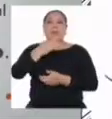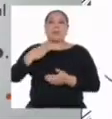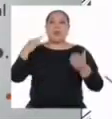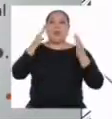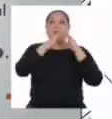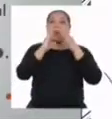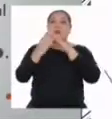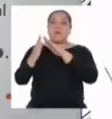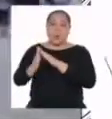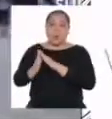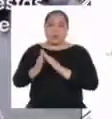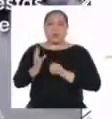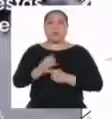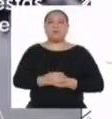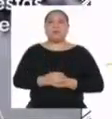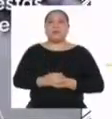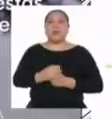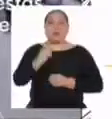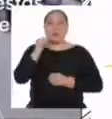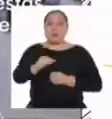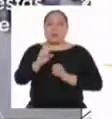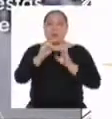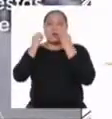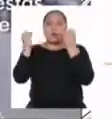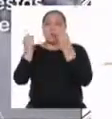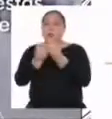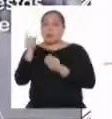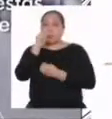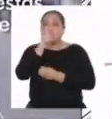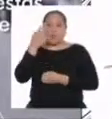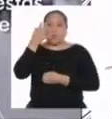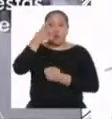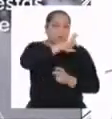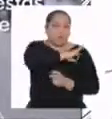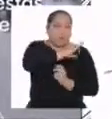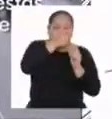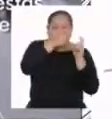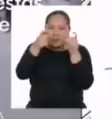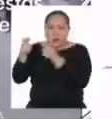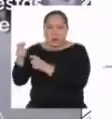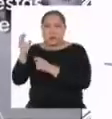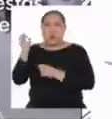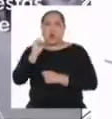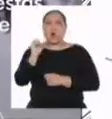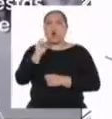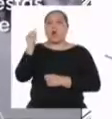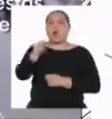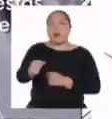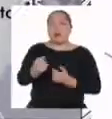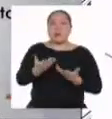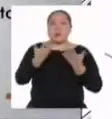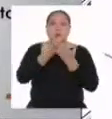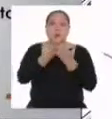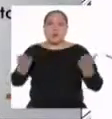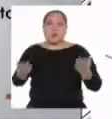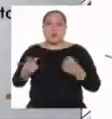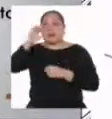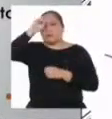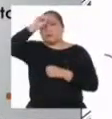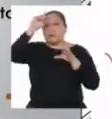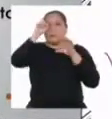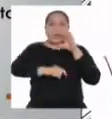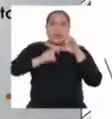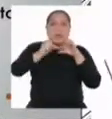Vivienda, Construcción y Saneamiento. Si las instituciones no cumplen con supervisar estas actividades, o si se trata de actividades del sector